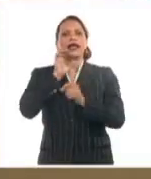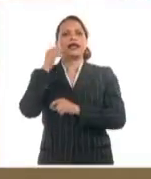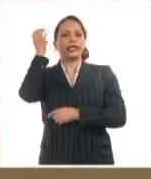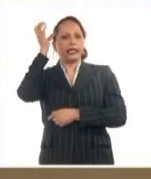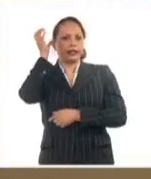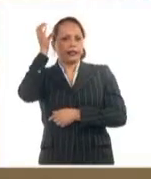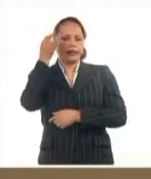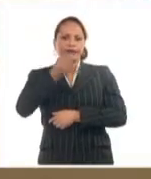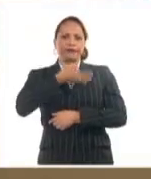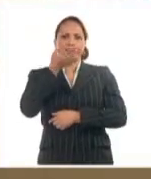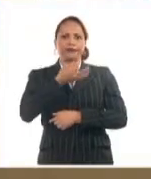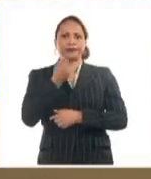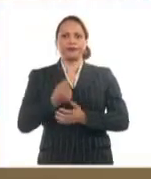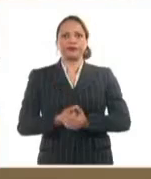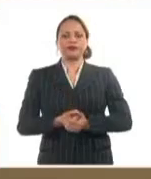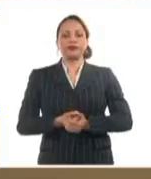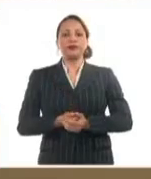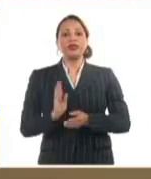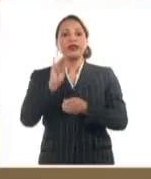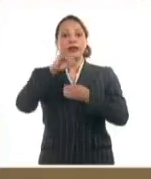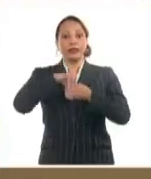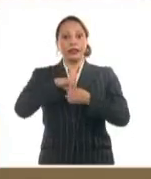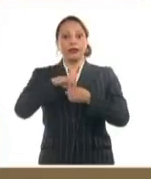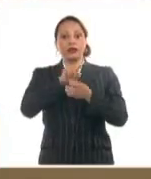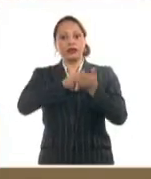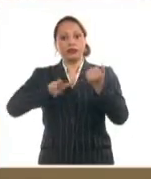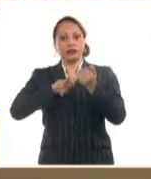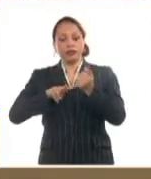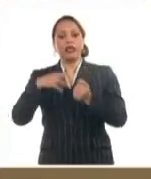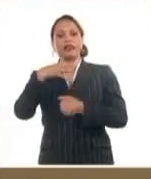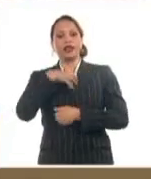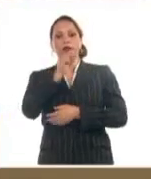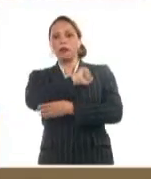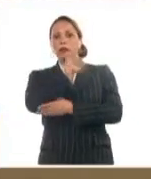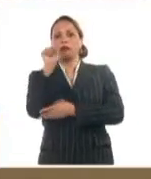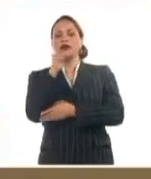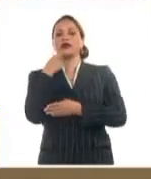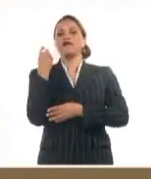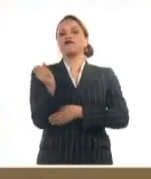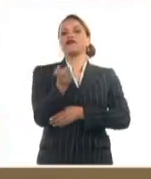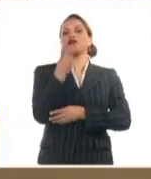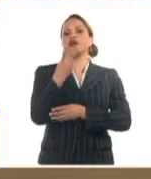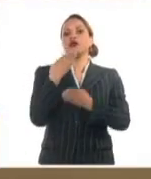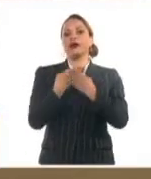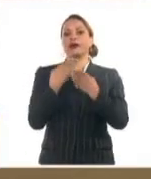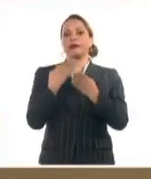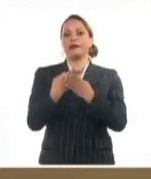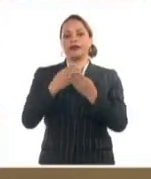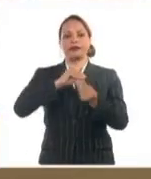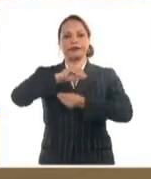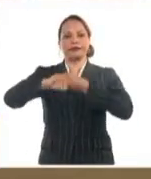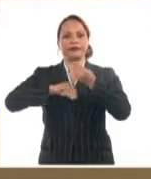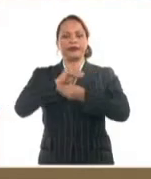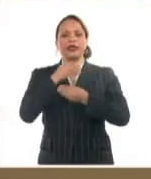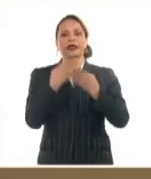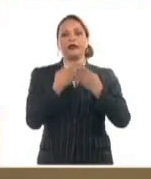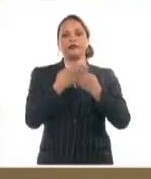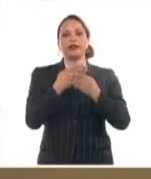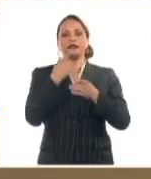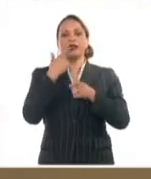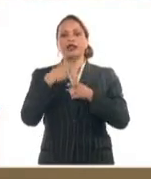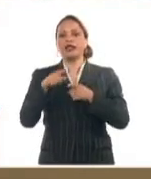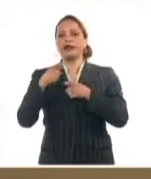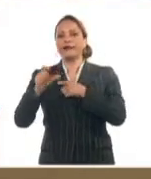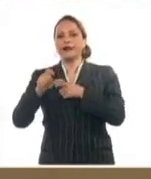el territorio ya tenemos logrado ya dos empresas que ya son de subordinación del municipio, la empresa de comunales y